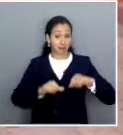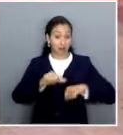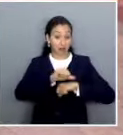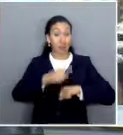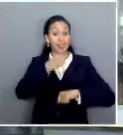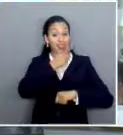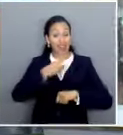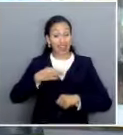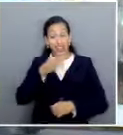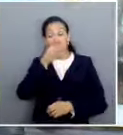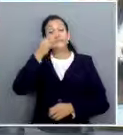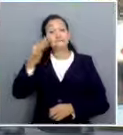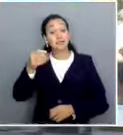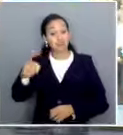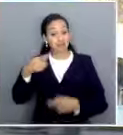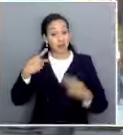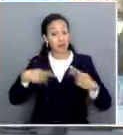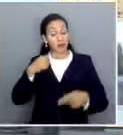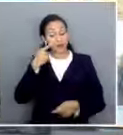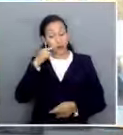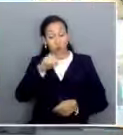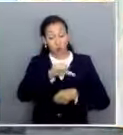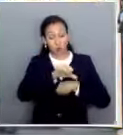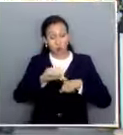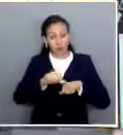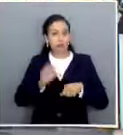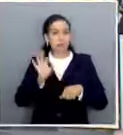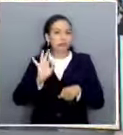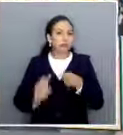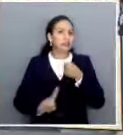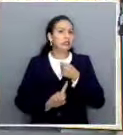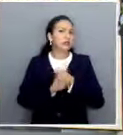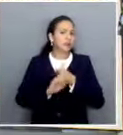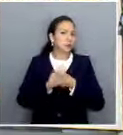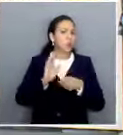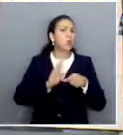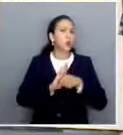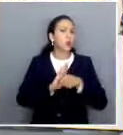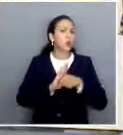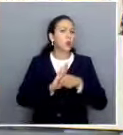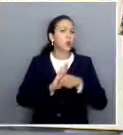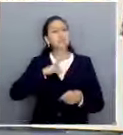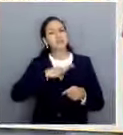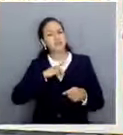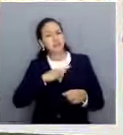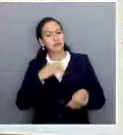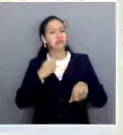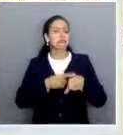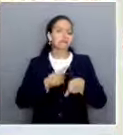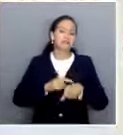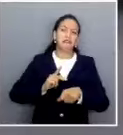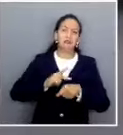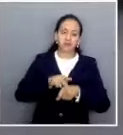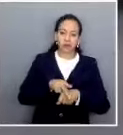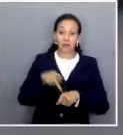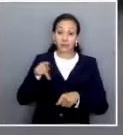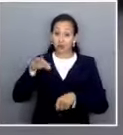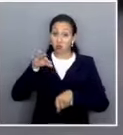procedimiento quirúrgico, las personas médicas están obligadas a informar de manera completa y adecuada sobre los riesgos